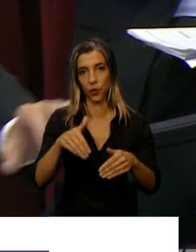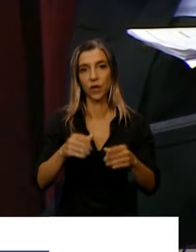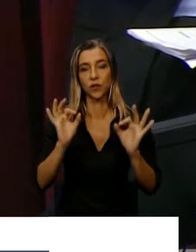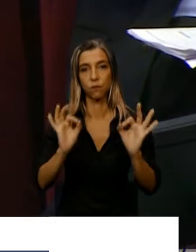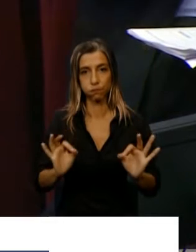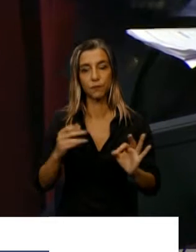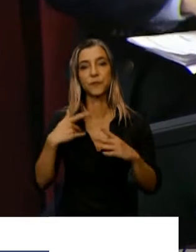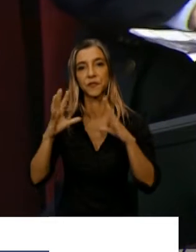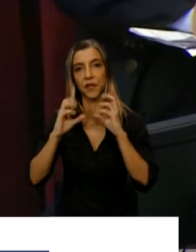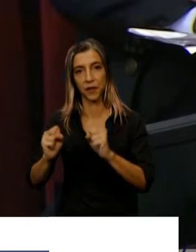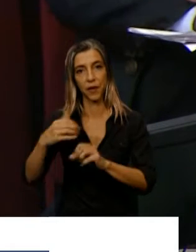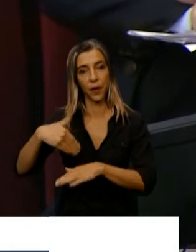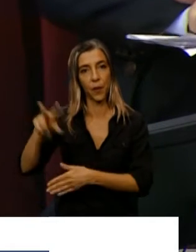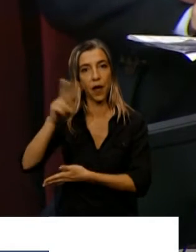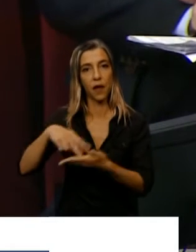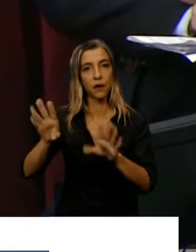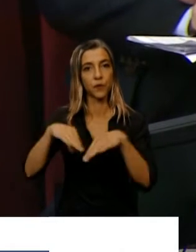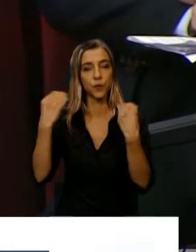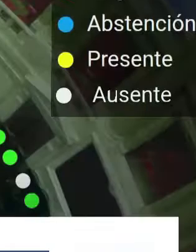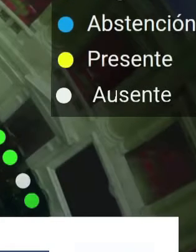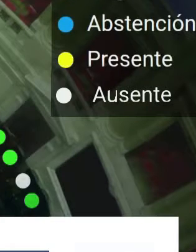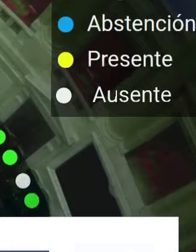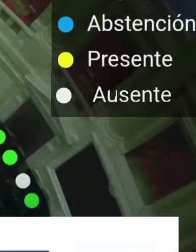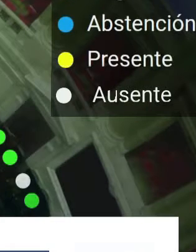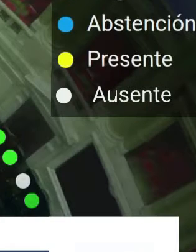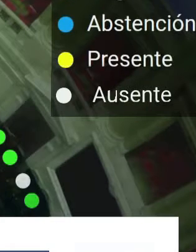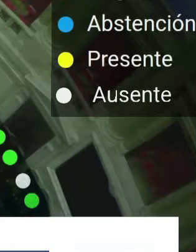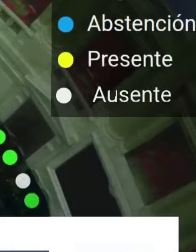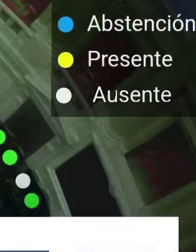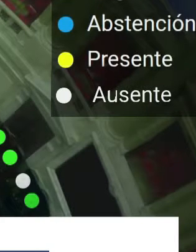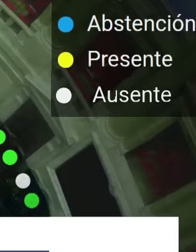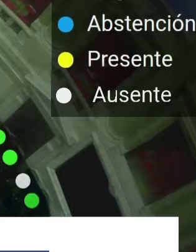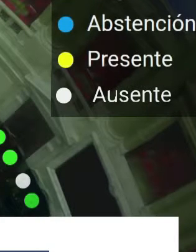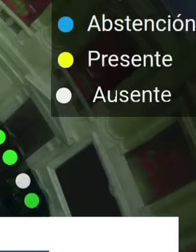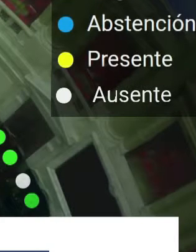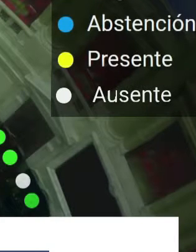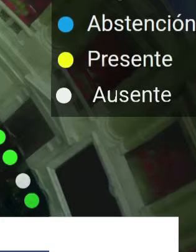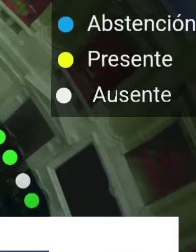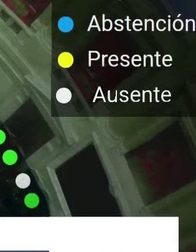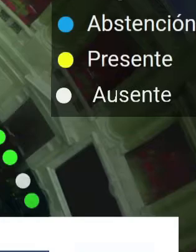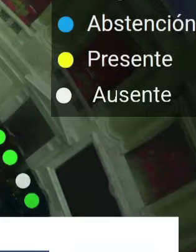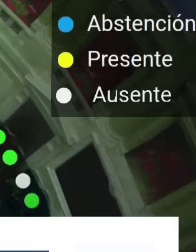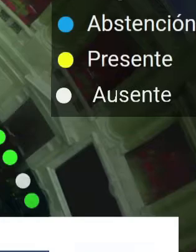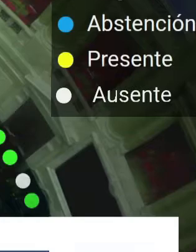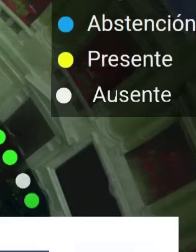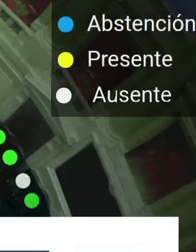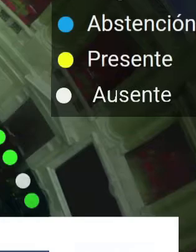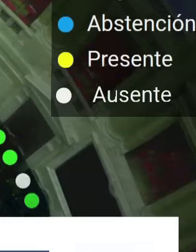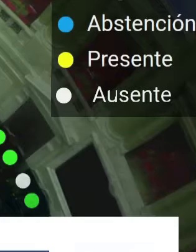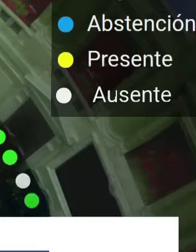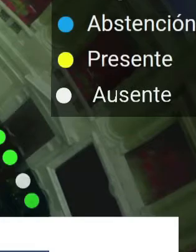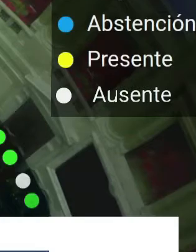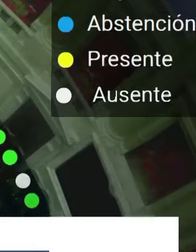Por secretaría se hará lectura del resultado. 235 afirmativos, 4 negativos,